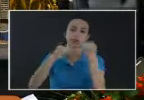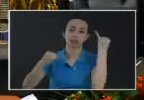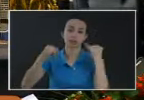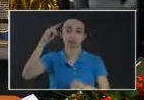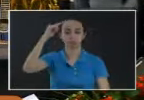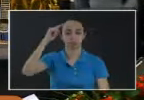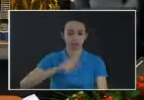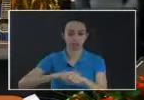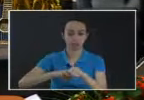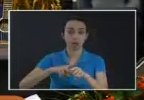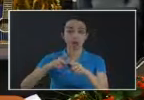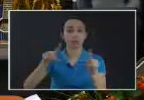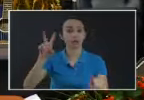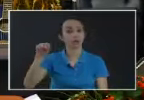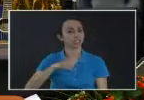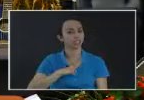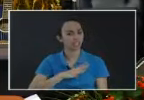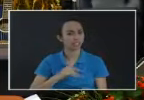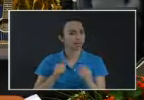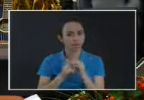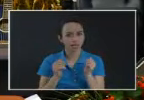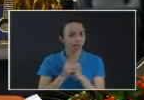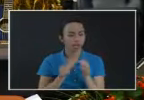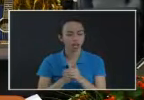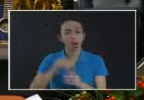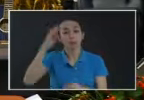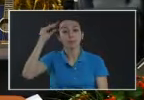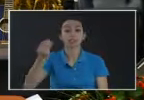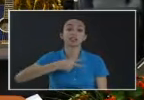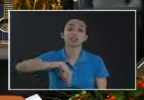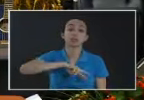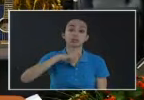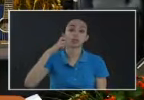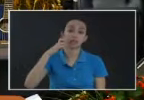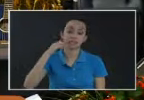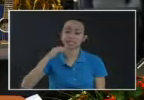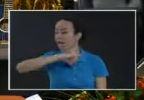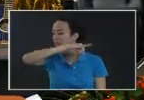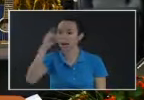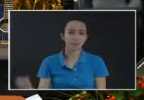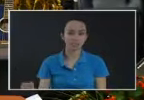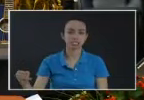Pero no tengas pena, porque nuestro Padre nunca ha perdido una batalla.